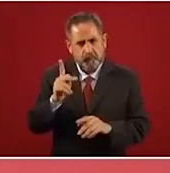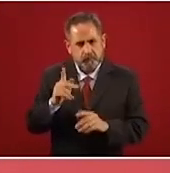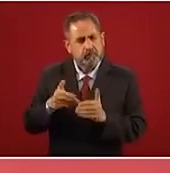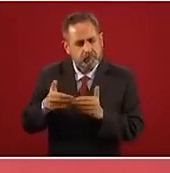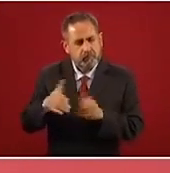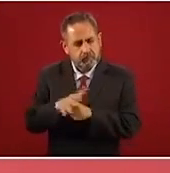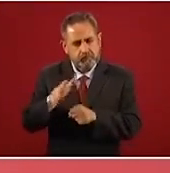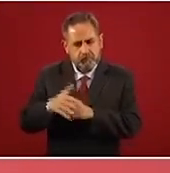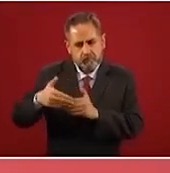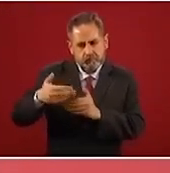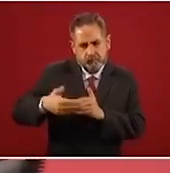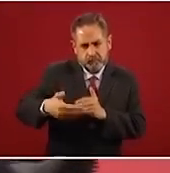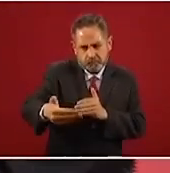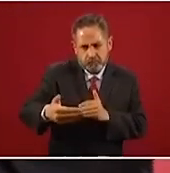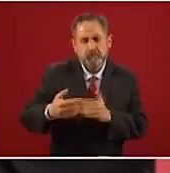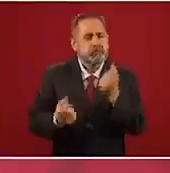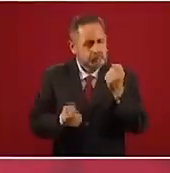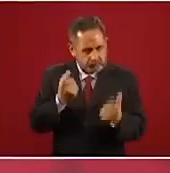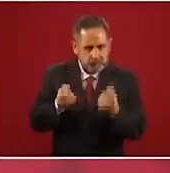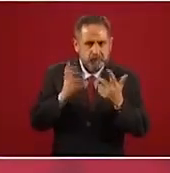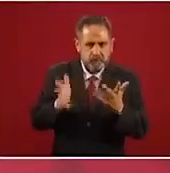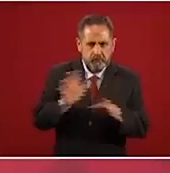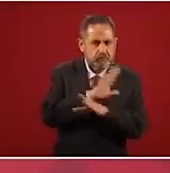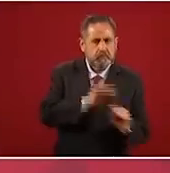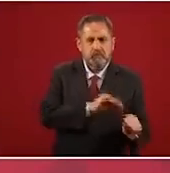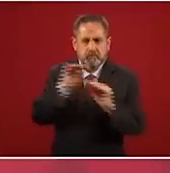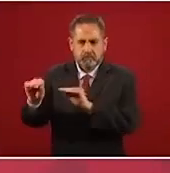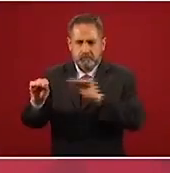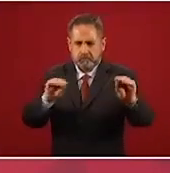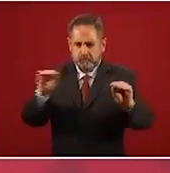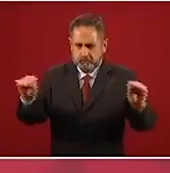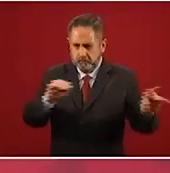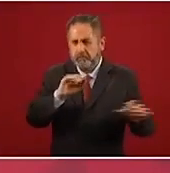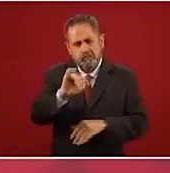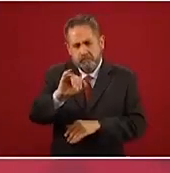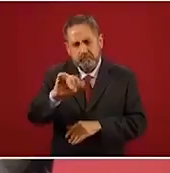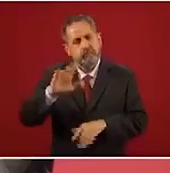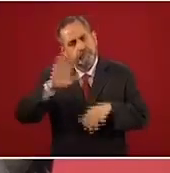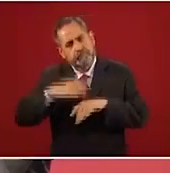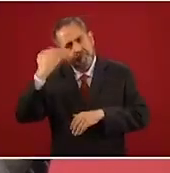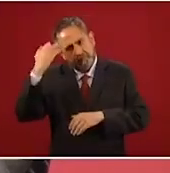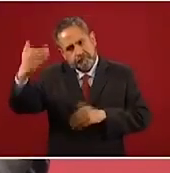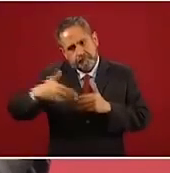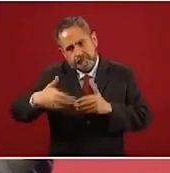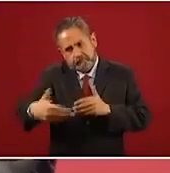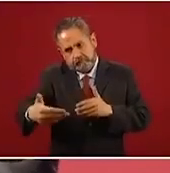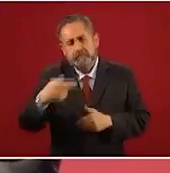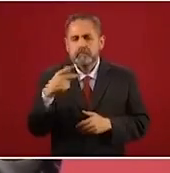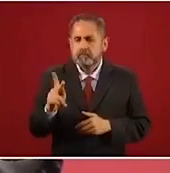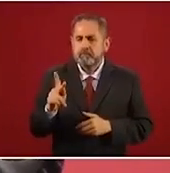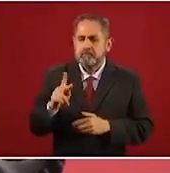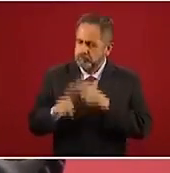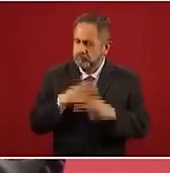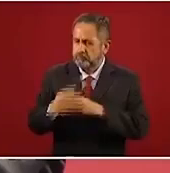a tener ya varias. Eso sí nos va a llevar más tiempo, pero se